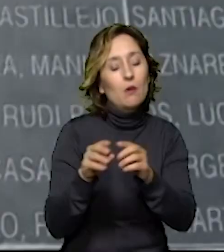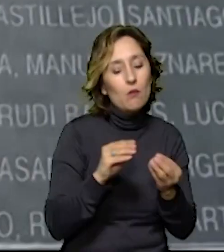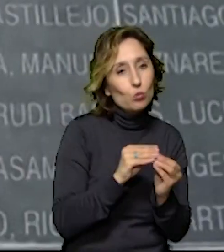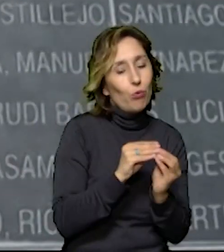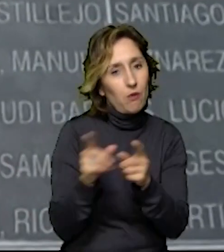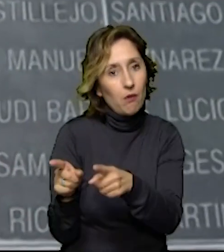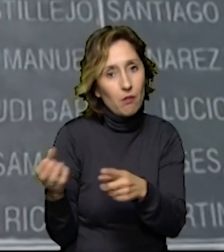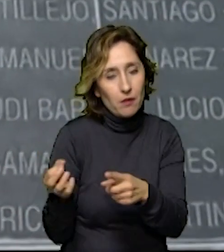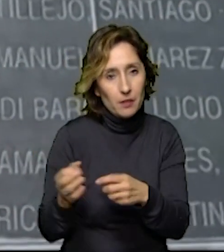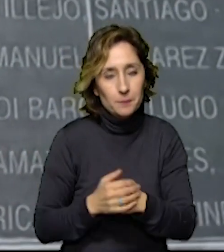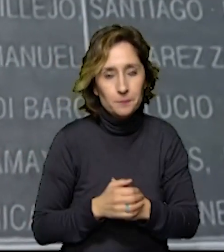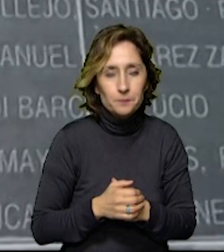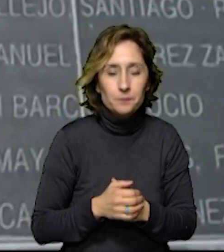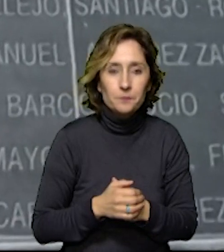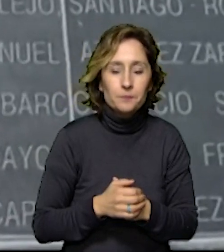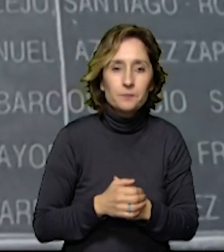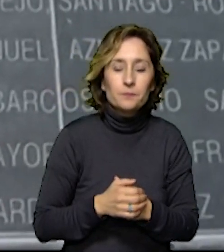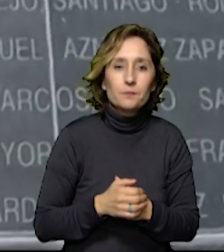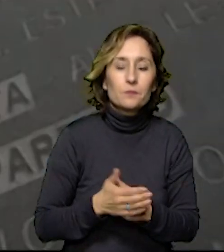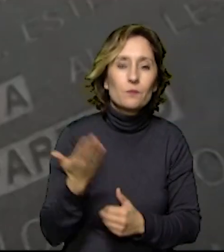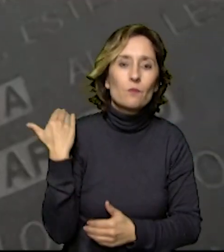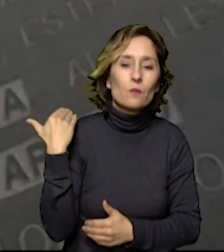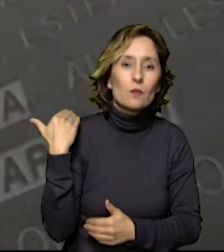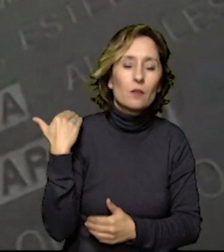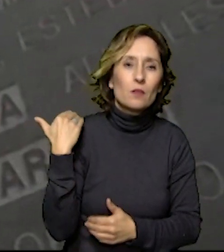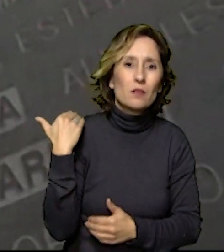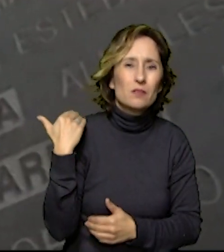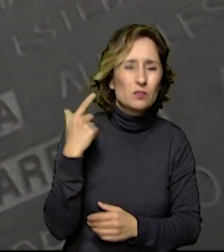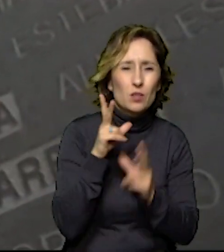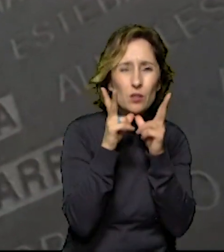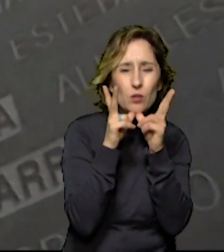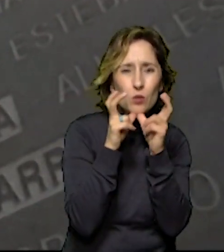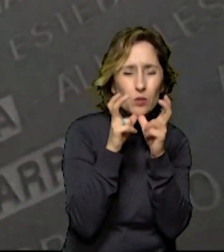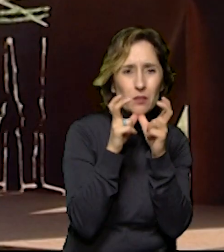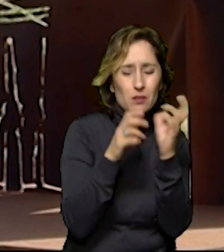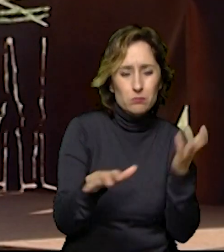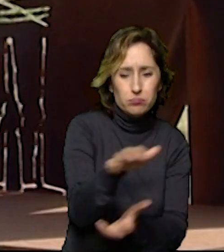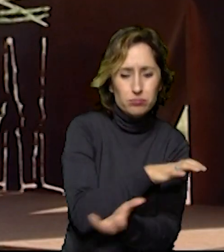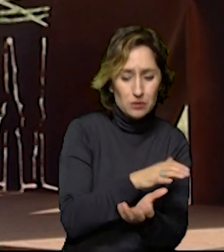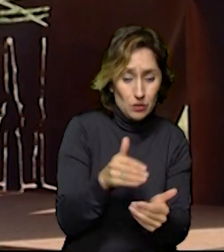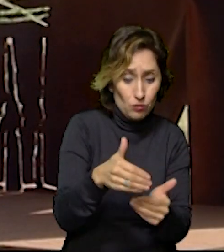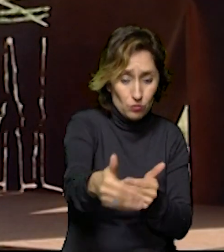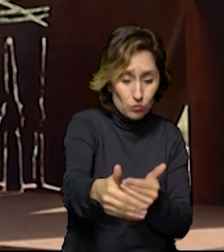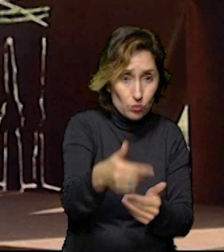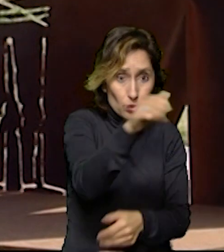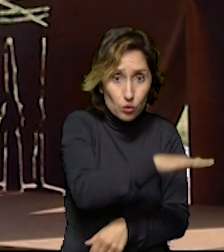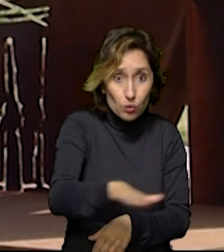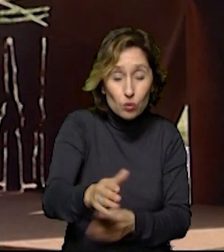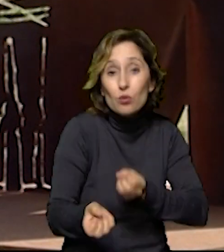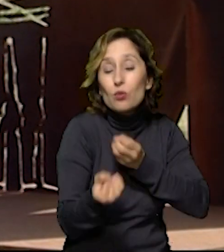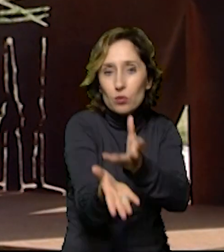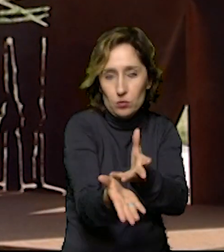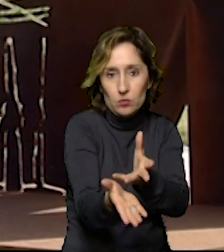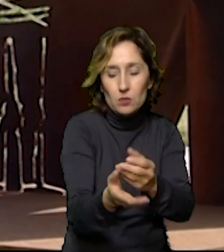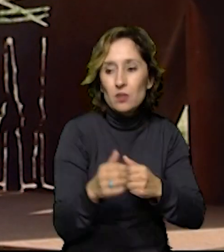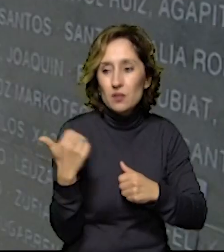problema. Contar que existió esa barbaridad y transmitirla a las nuevas generaciones. Eso de alguna forma les gratifica,